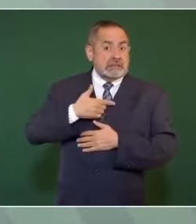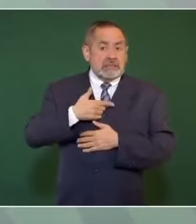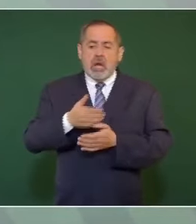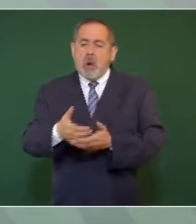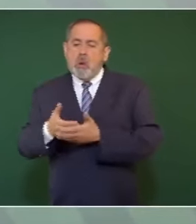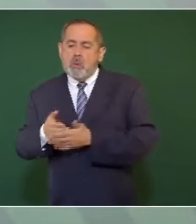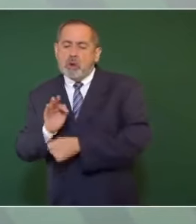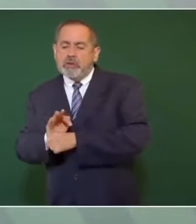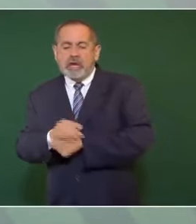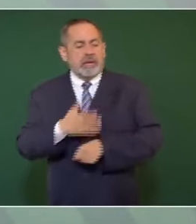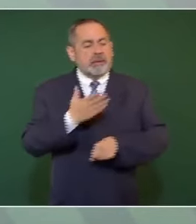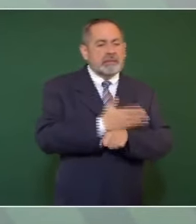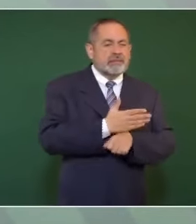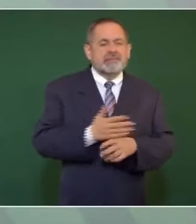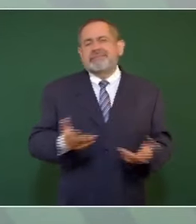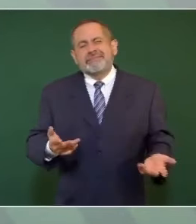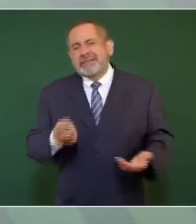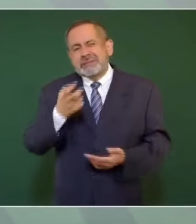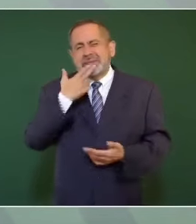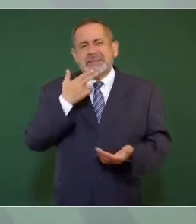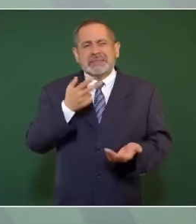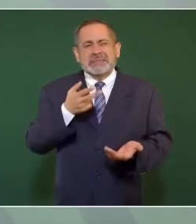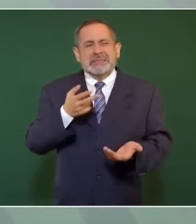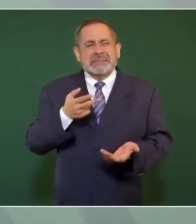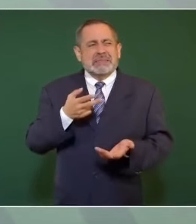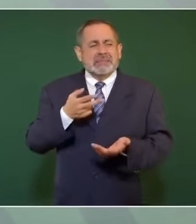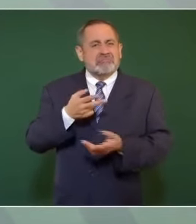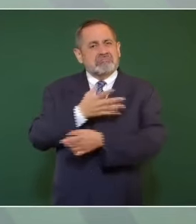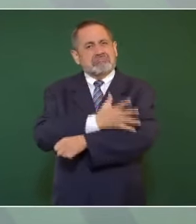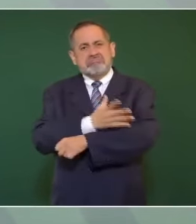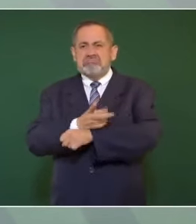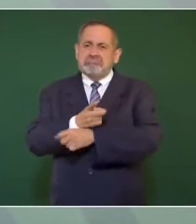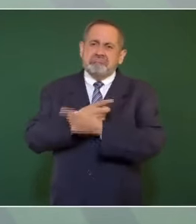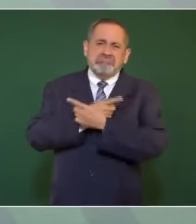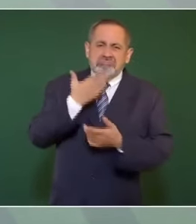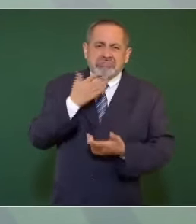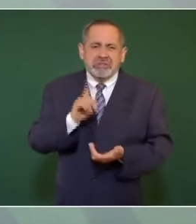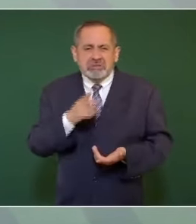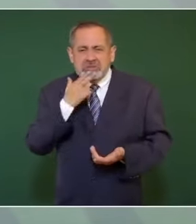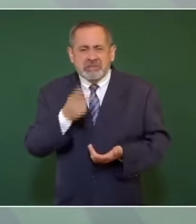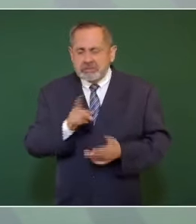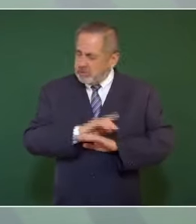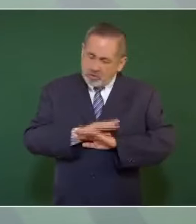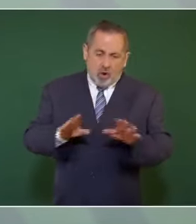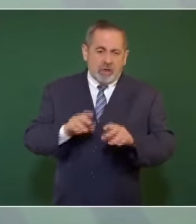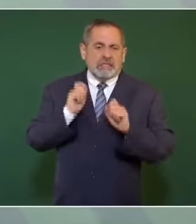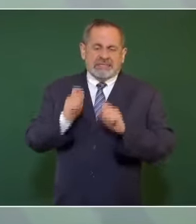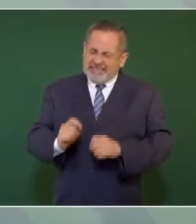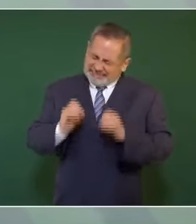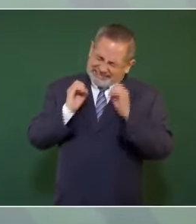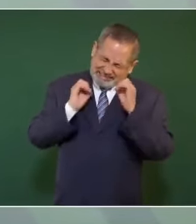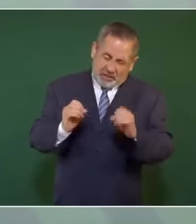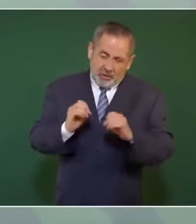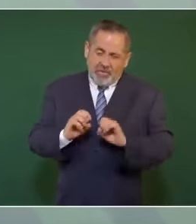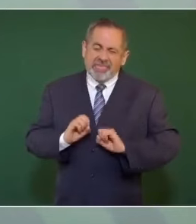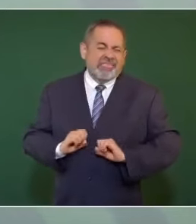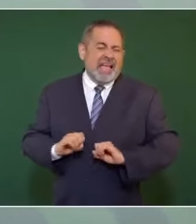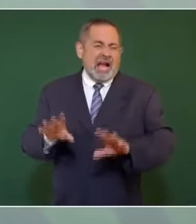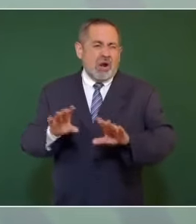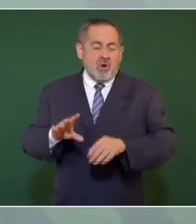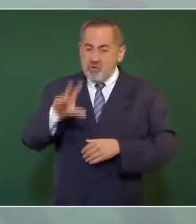tiene autoridad moral. Entonces, cero impunidad, sea quien